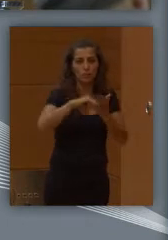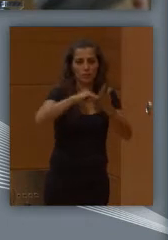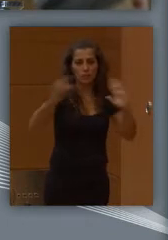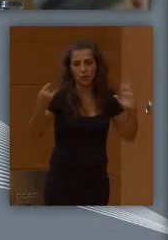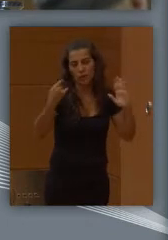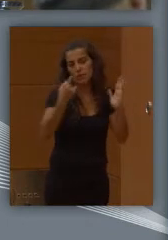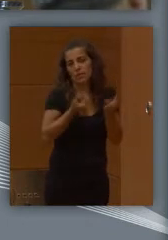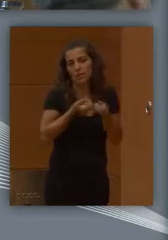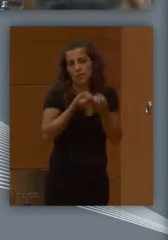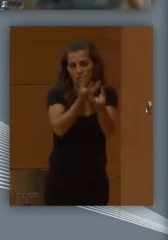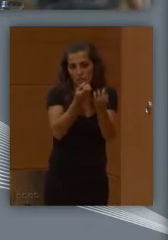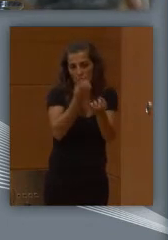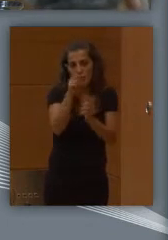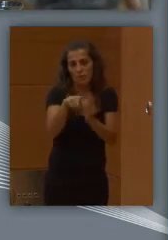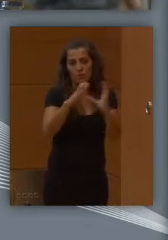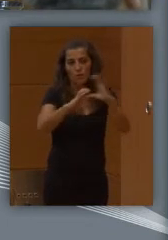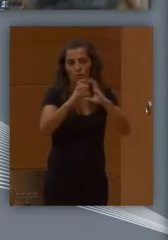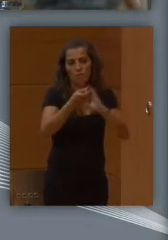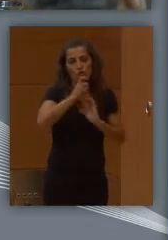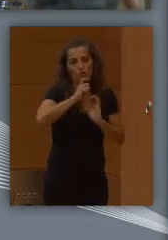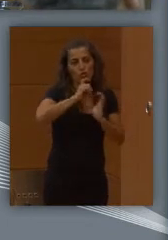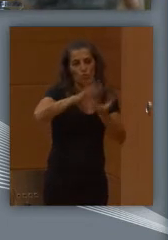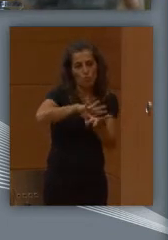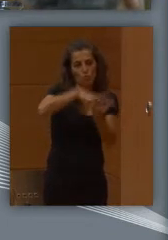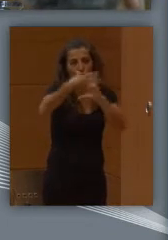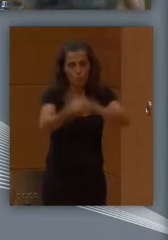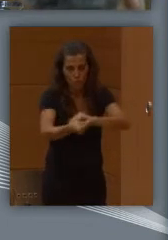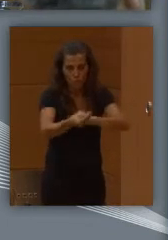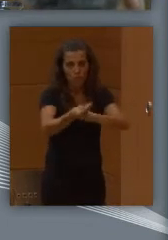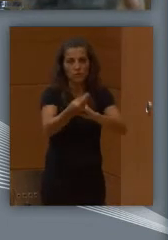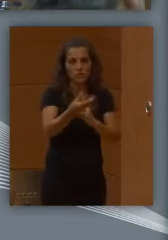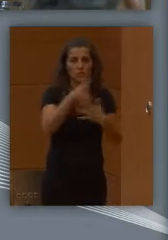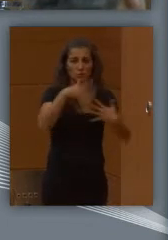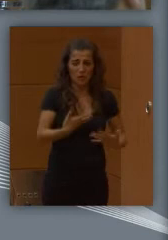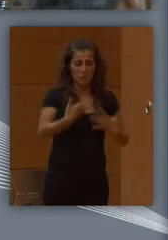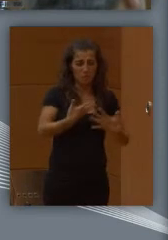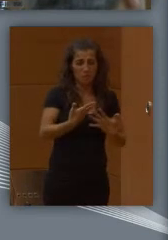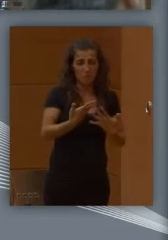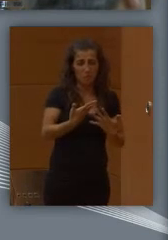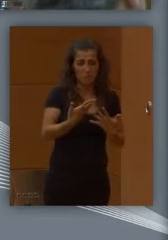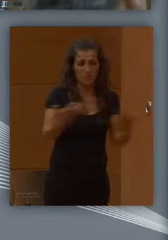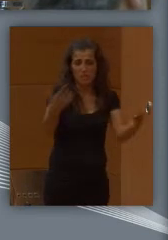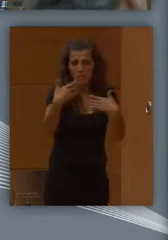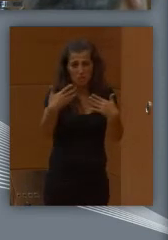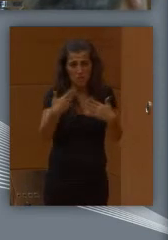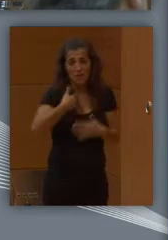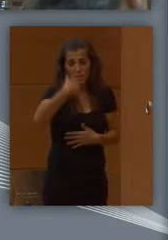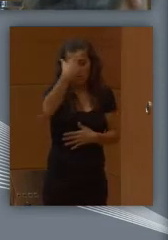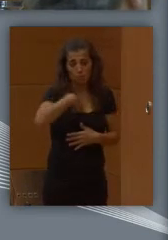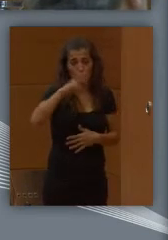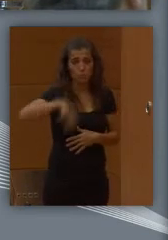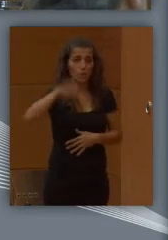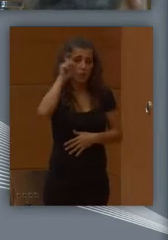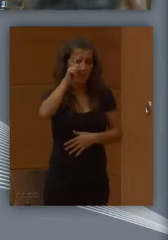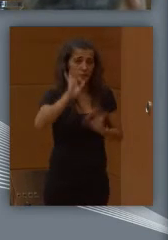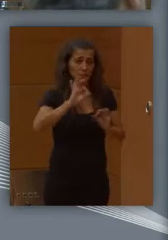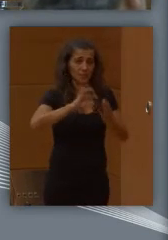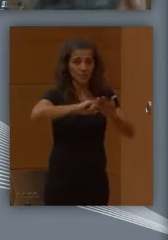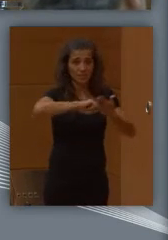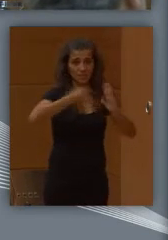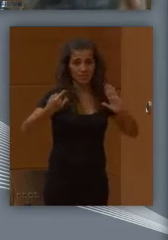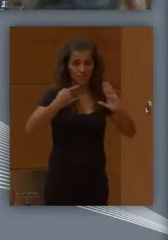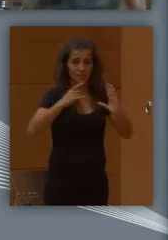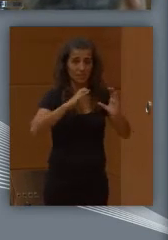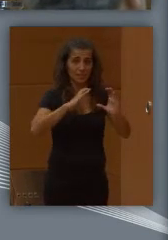incorpora. No existe como tal, yo, por ejemplo, que soy profesora de la Escuela de Telecomunicación,